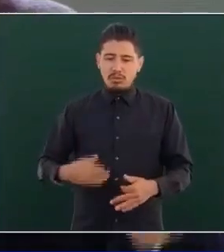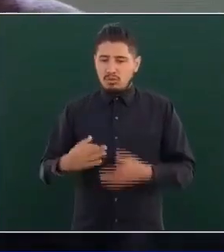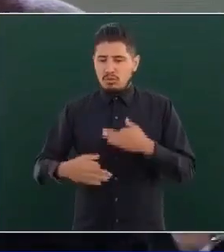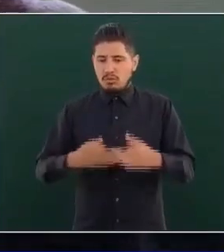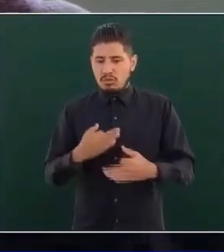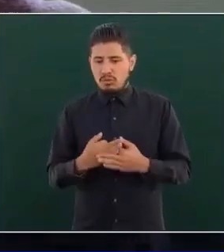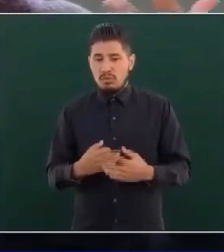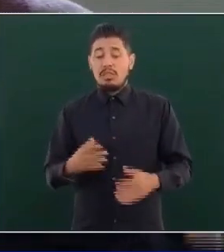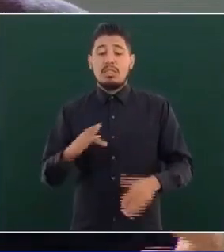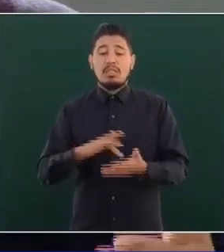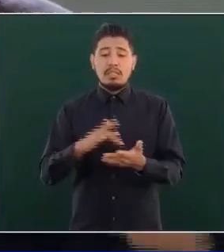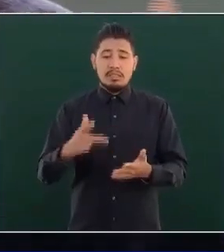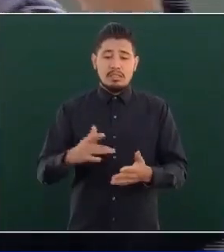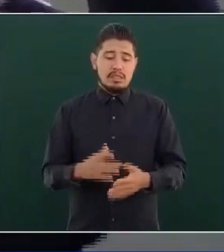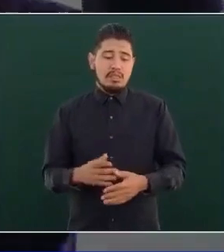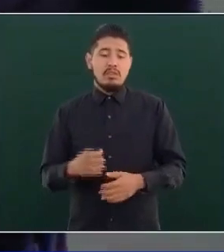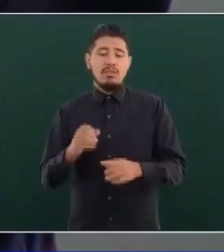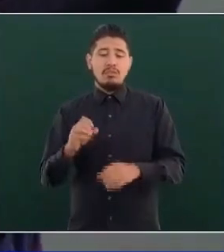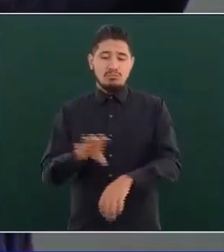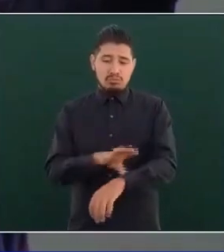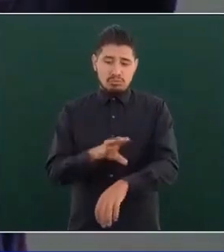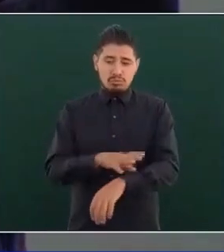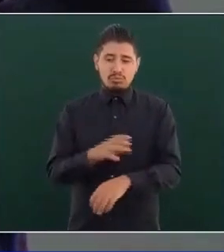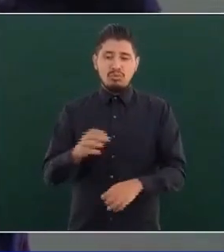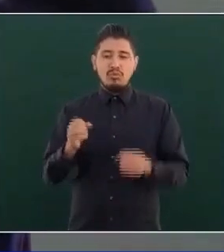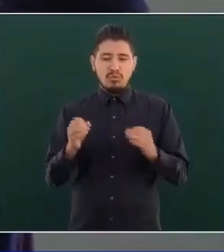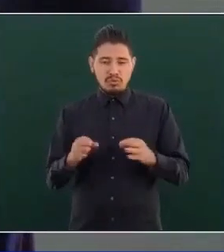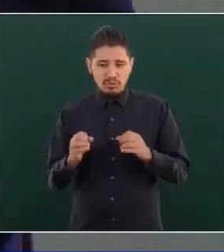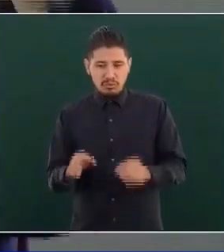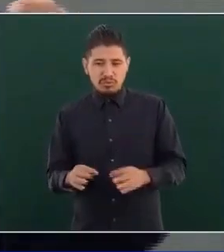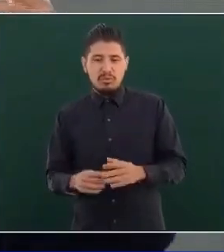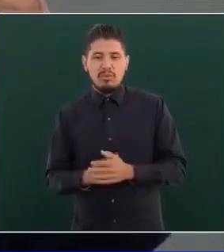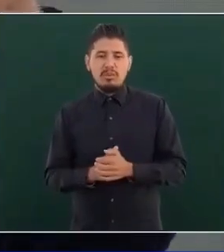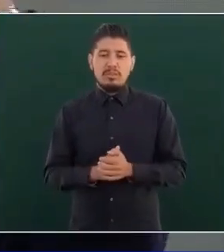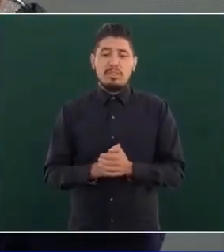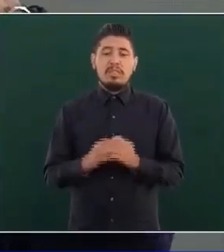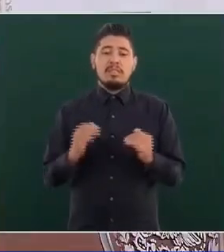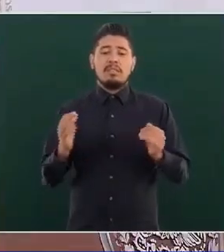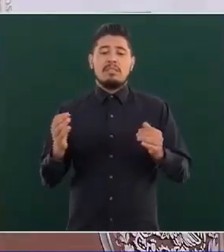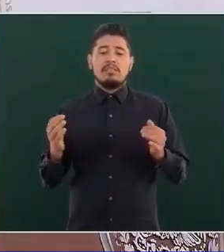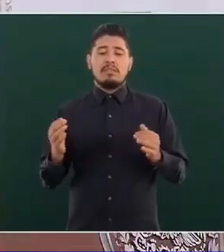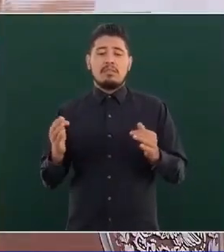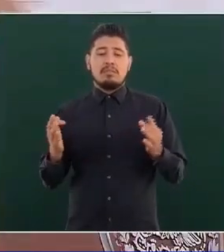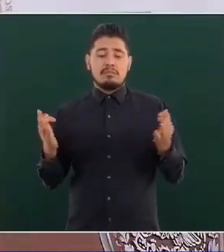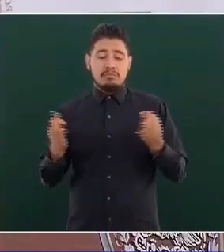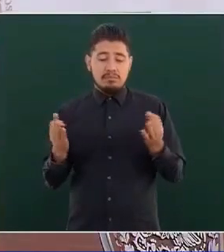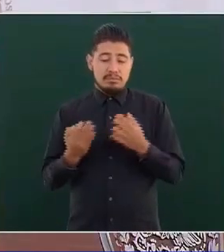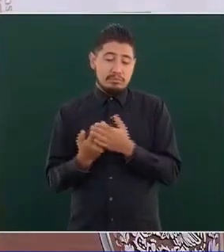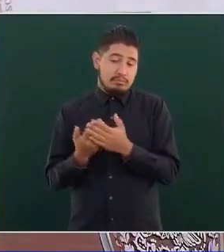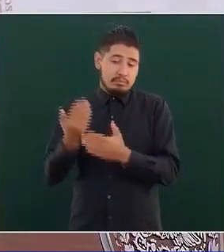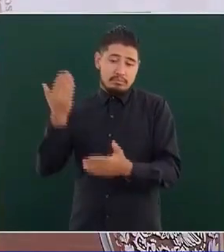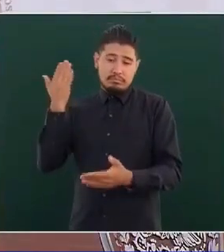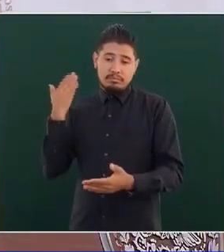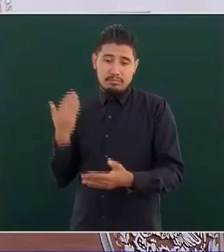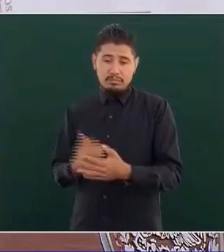Gracias a la Comisión Federal de Electricidad, en la crisis del invierno pasado,